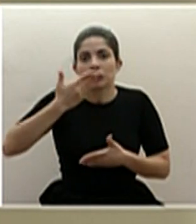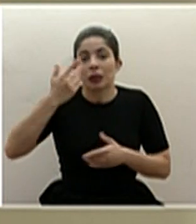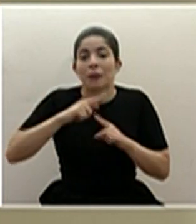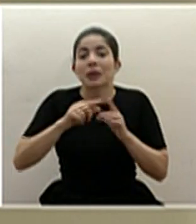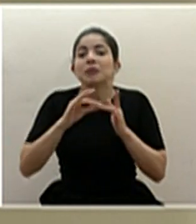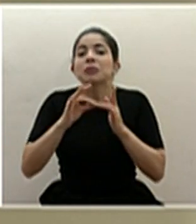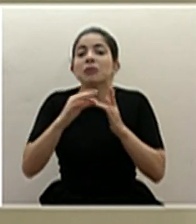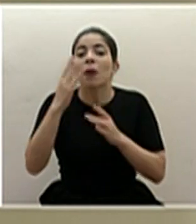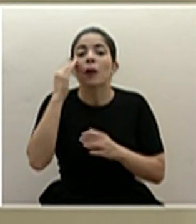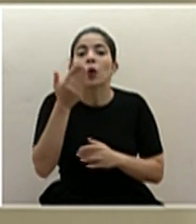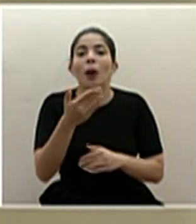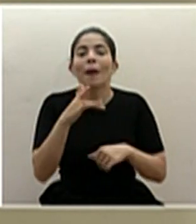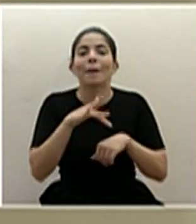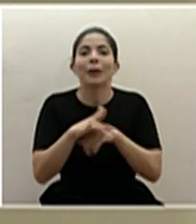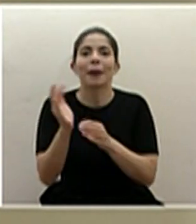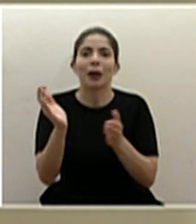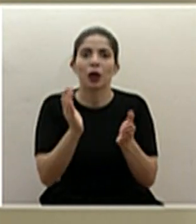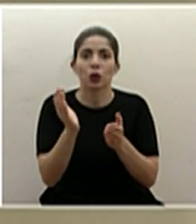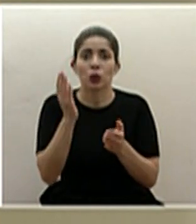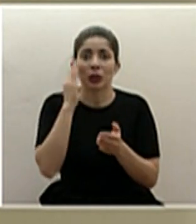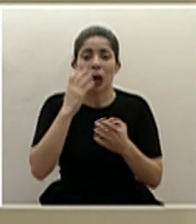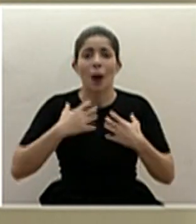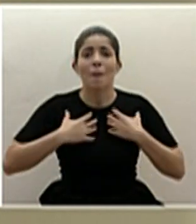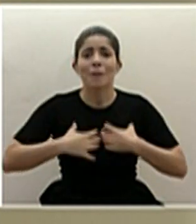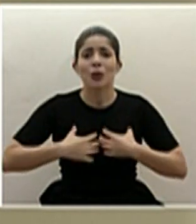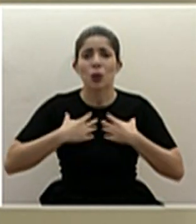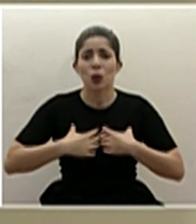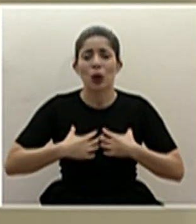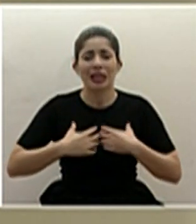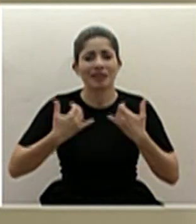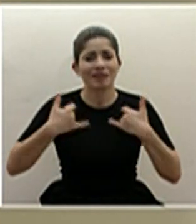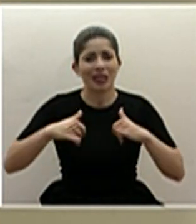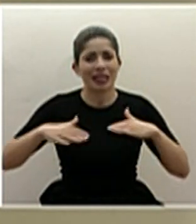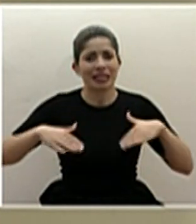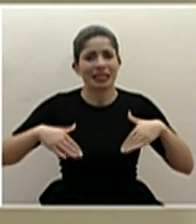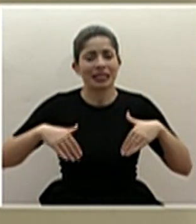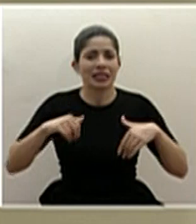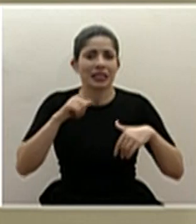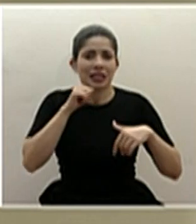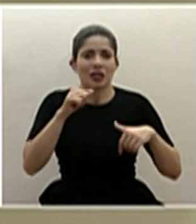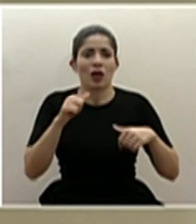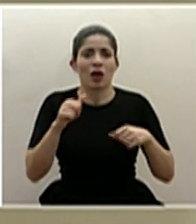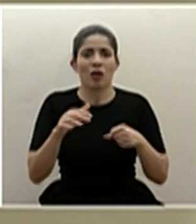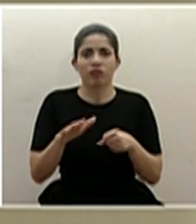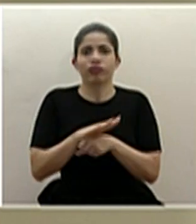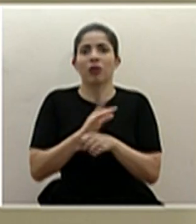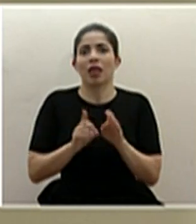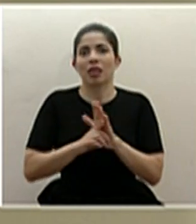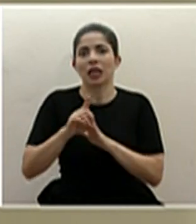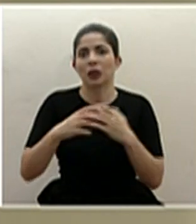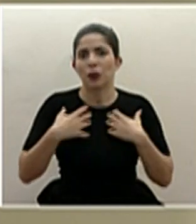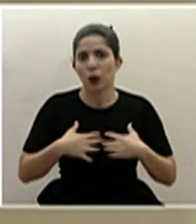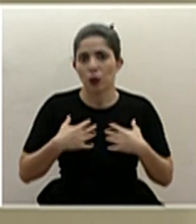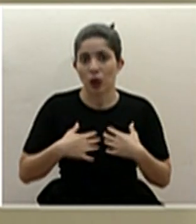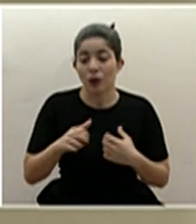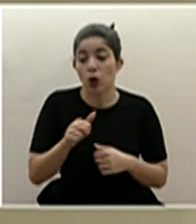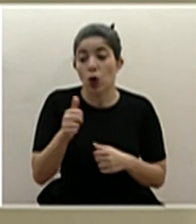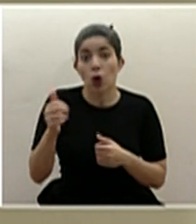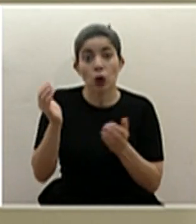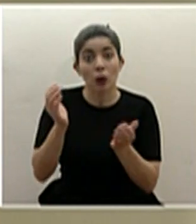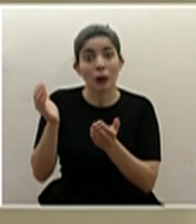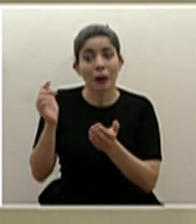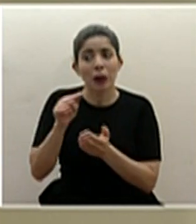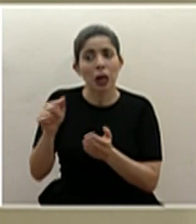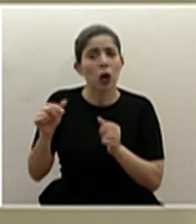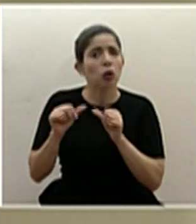todo por su condición de prematuridad, donde sabemos que los pulmones pues todavía no están del todo plenamente desarrollados y los demás niños en realidad han